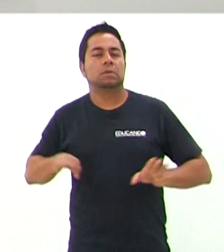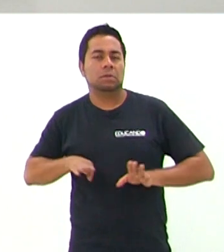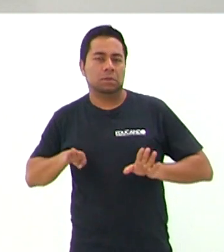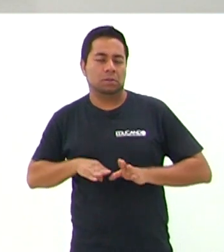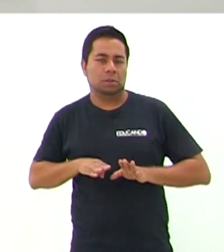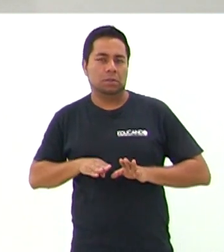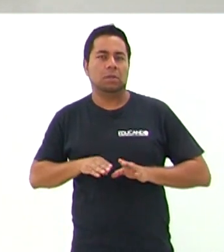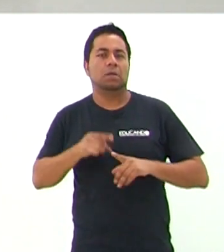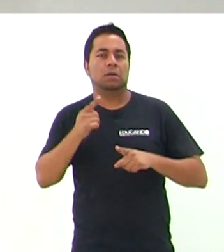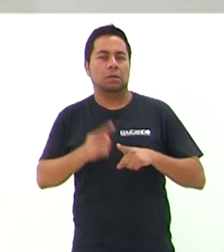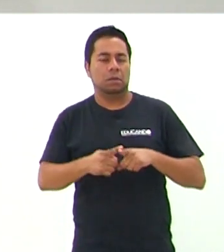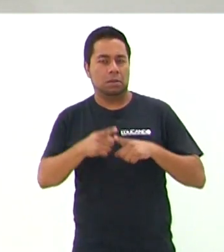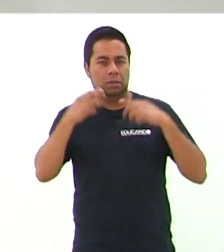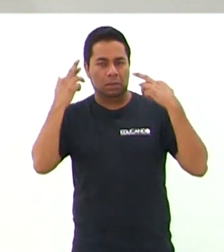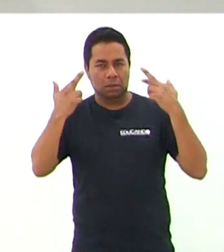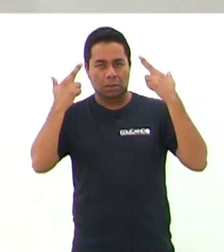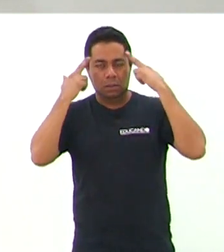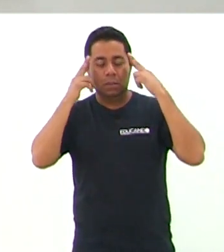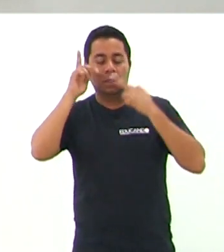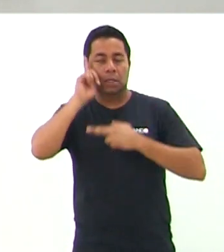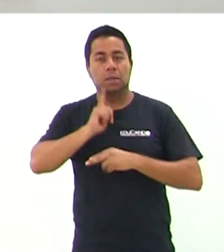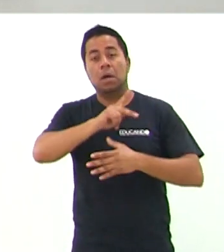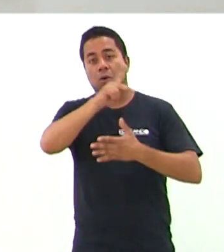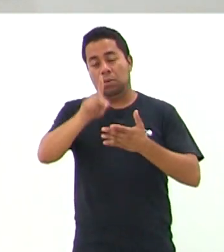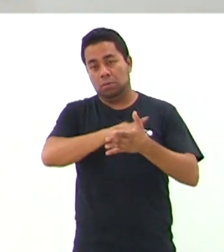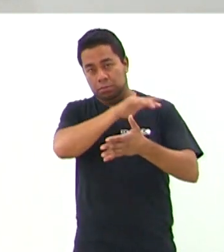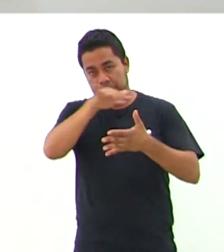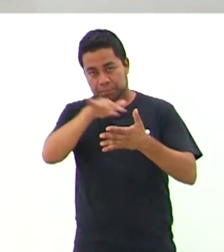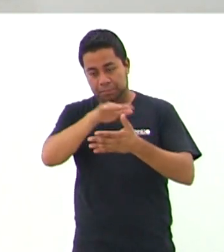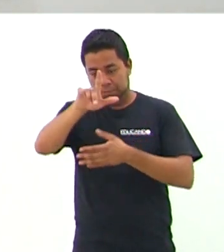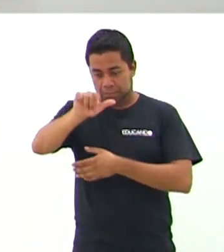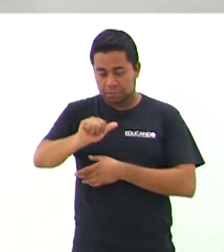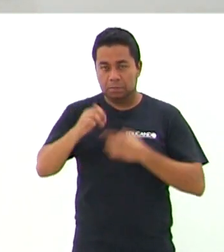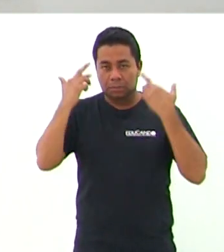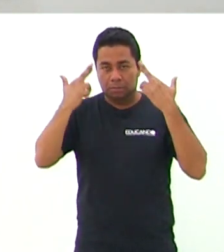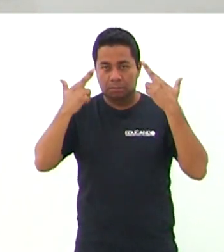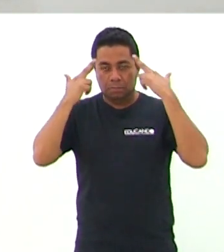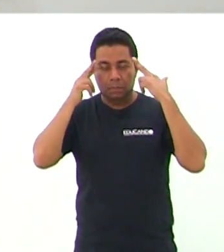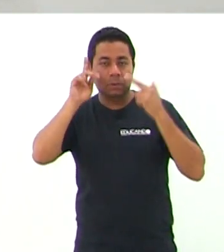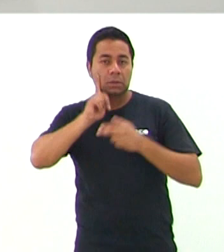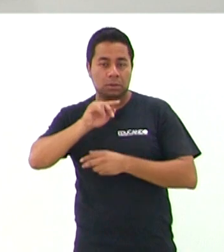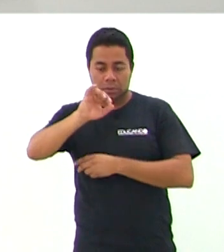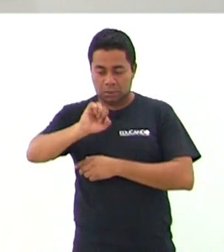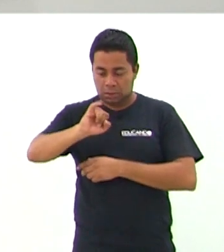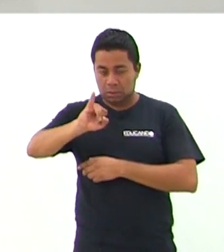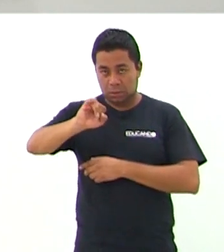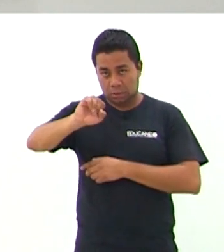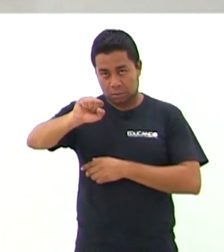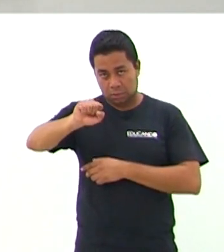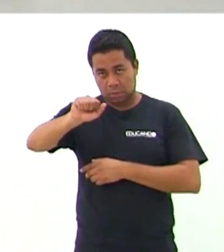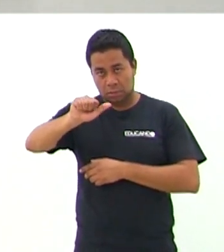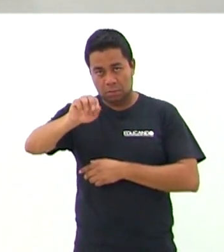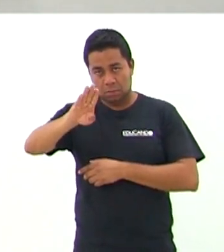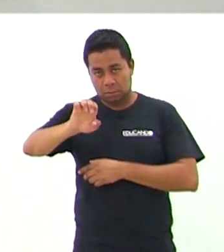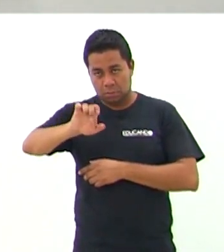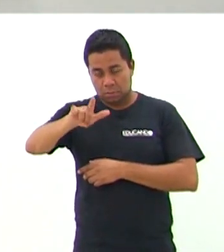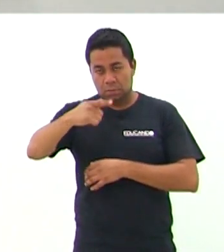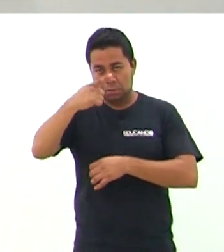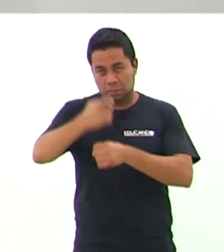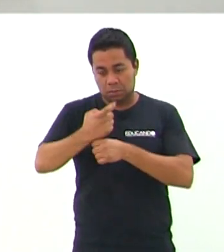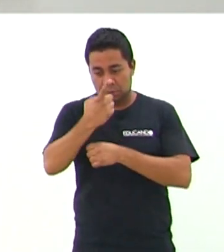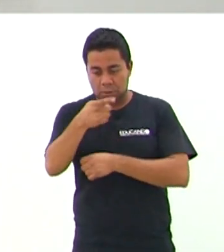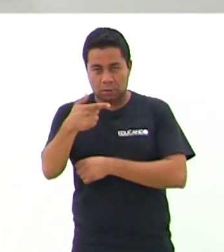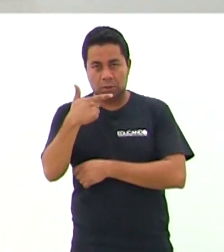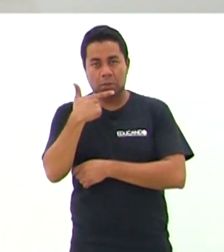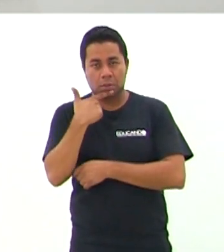del sujeto. ¿Bien? Vuelvo a leer. La reina Isabel I de Inglaterra, viene el